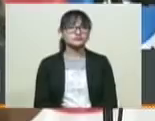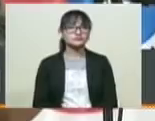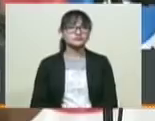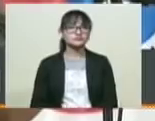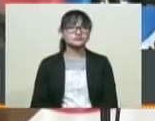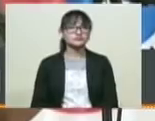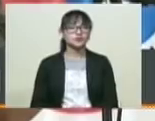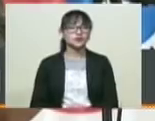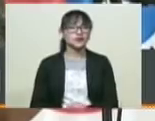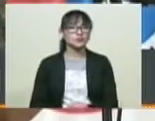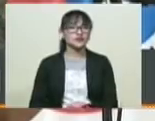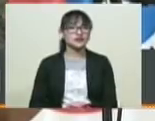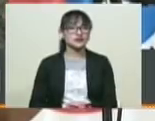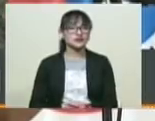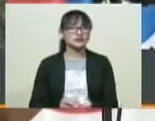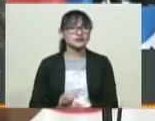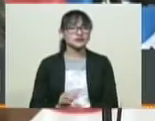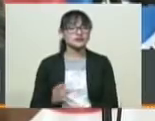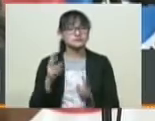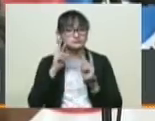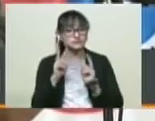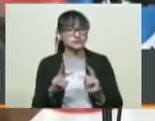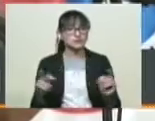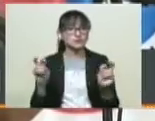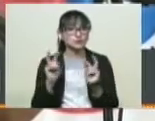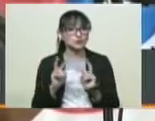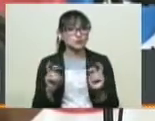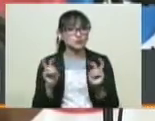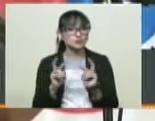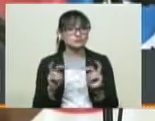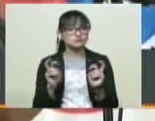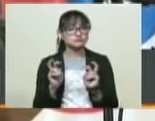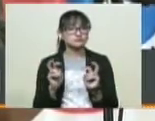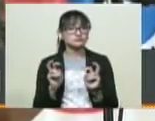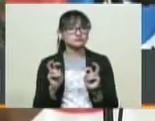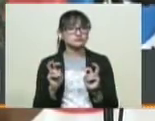debido a ser sometido a interrogatorio, nos llevó